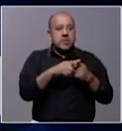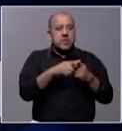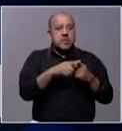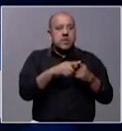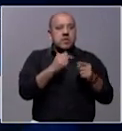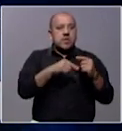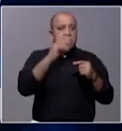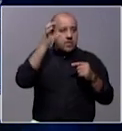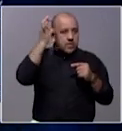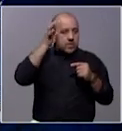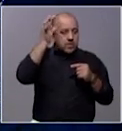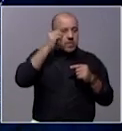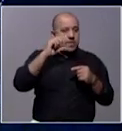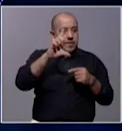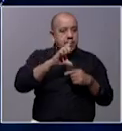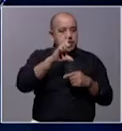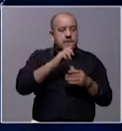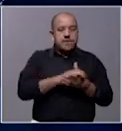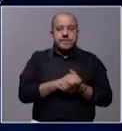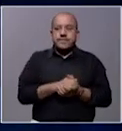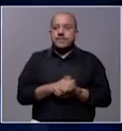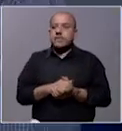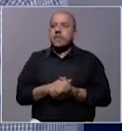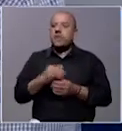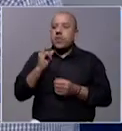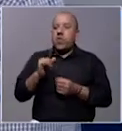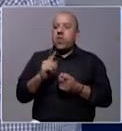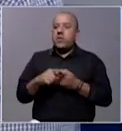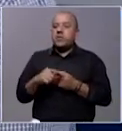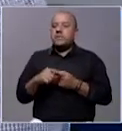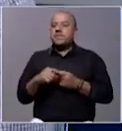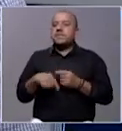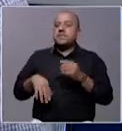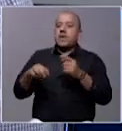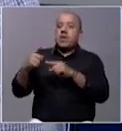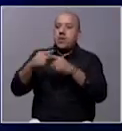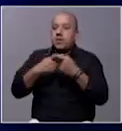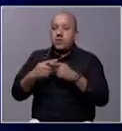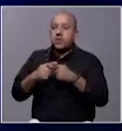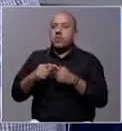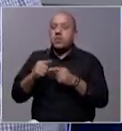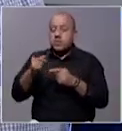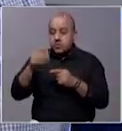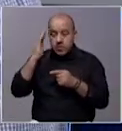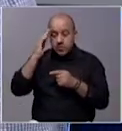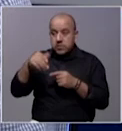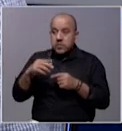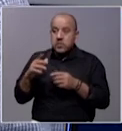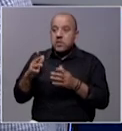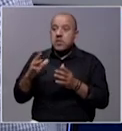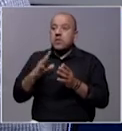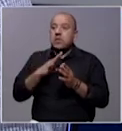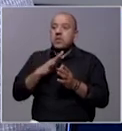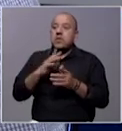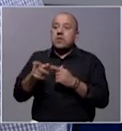senador jorge larrañaga es cierto se insinuó incluso cuando se discutió este documento a ti claro y yo creo que hay que